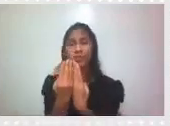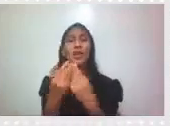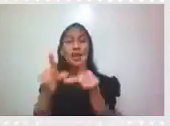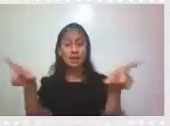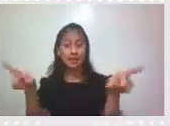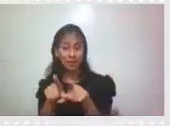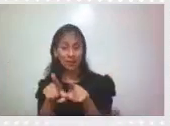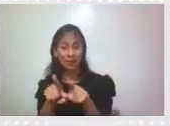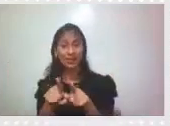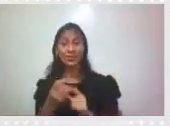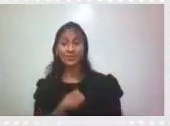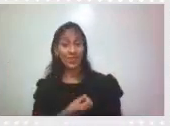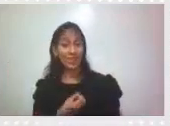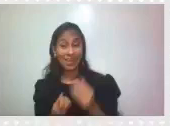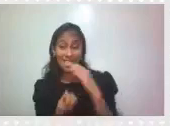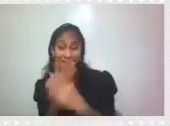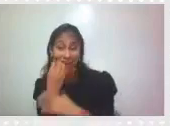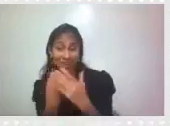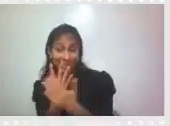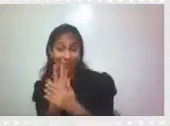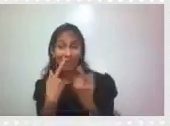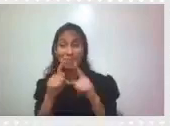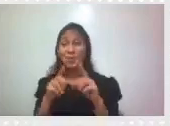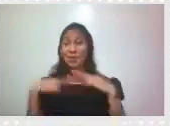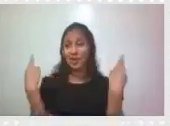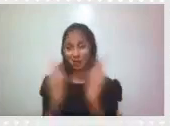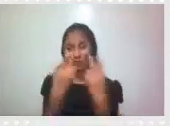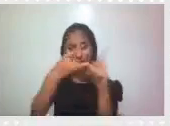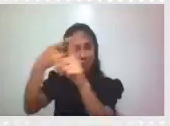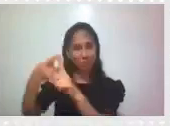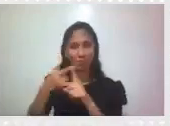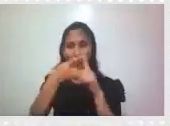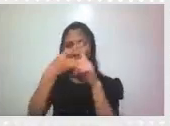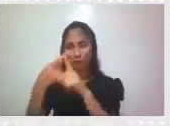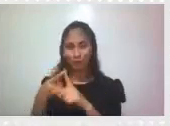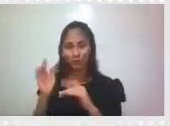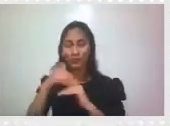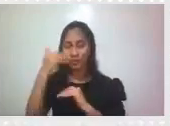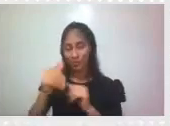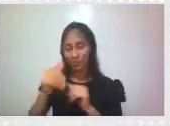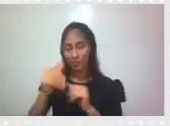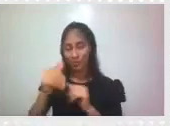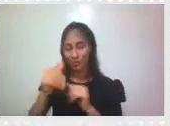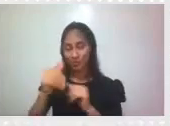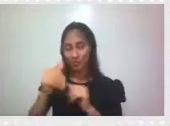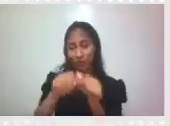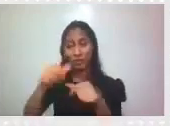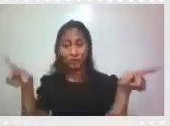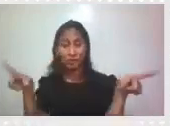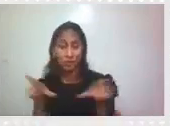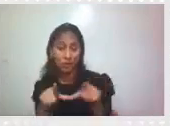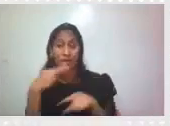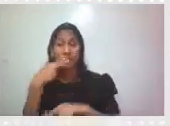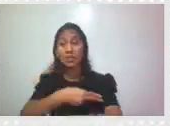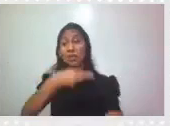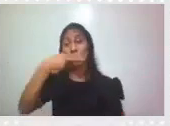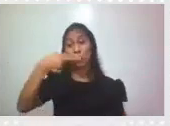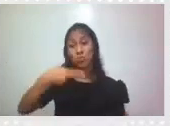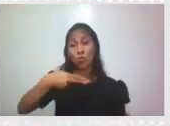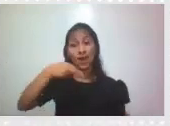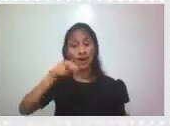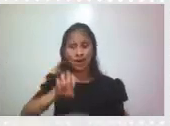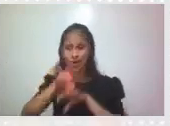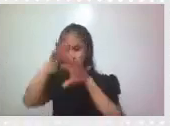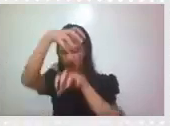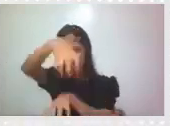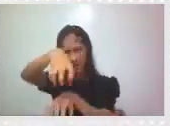y proyectamos continuar haciéndolo en los departamentos de Huancavelica, Junín, Cusco